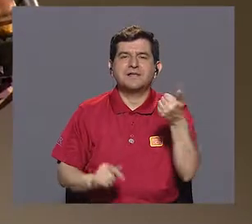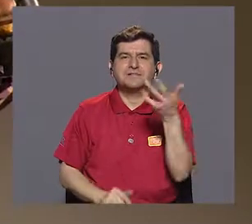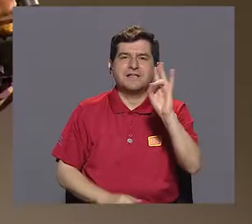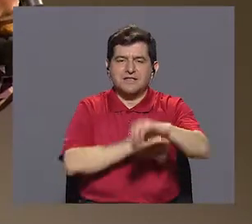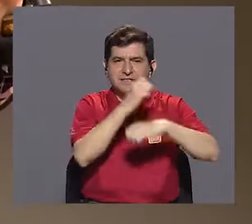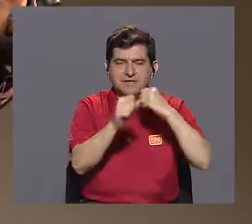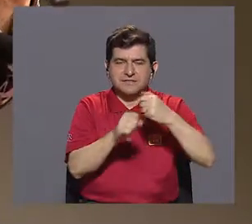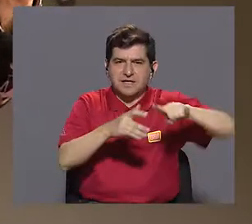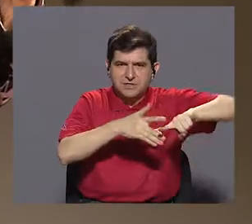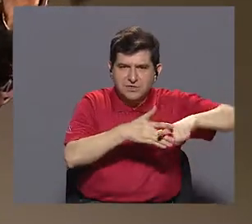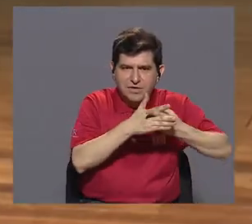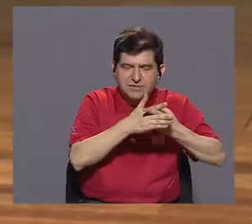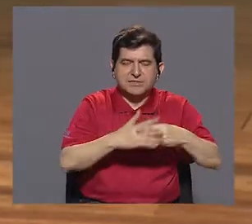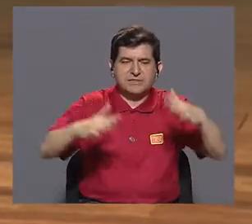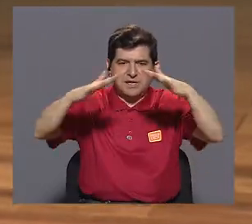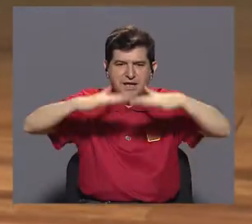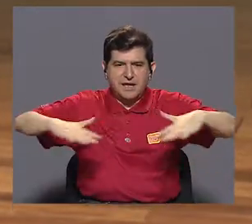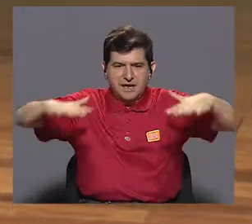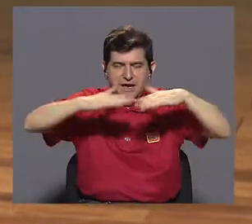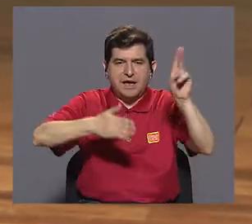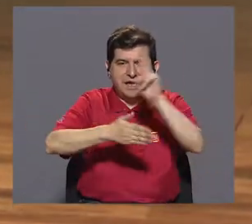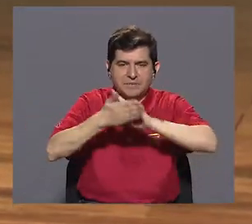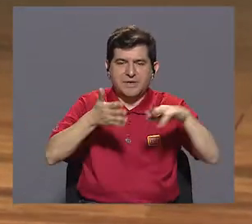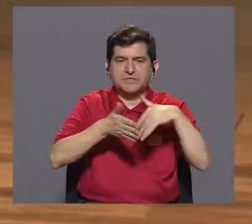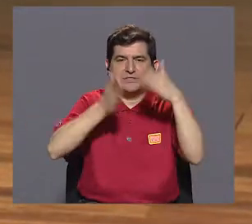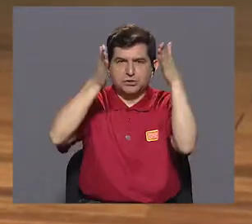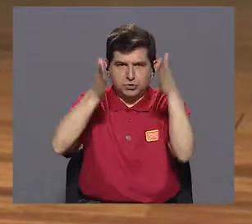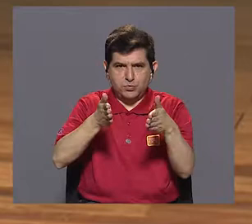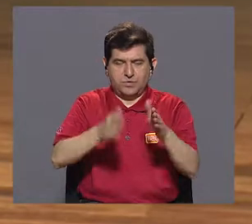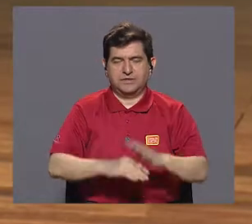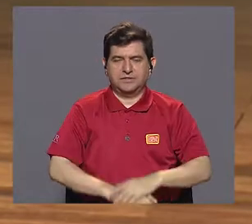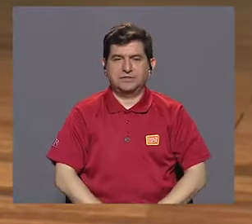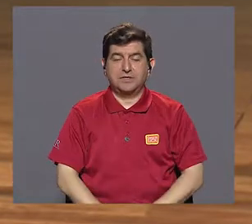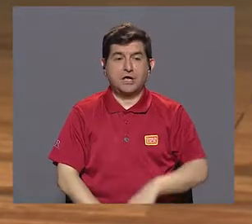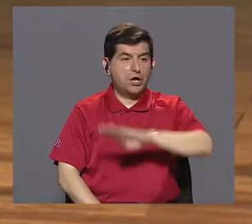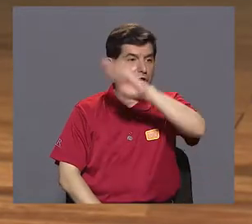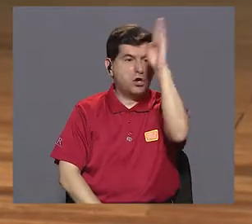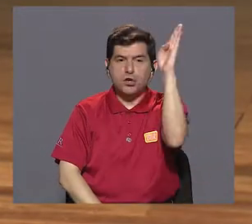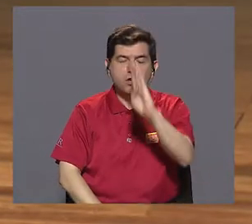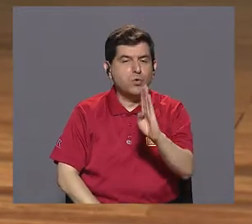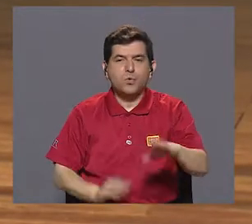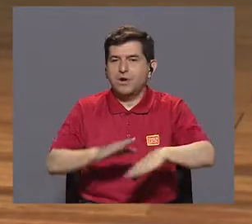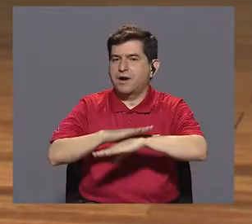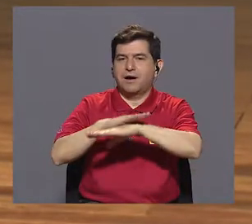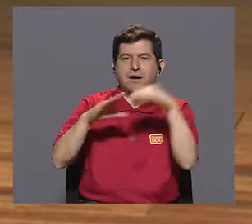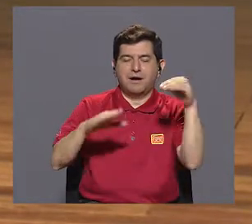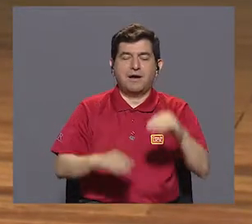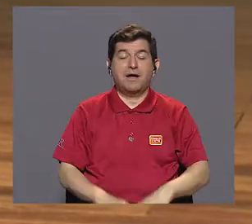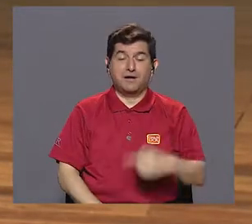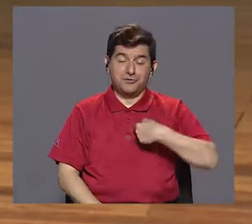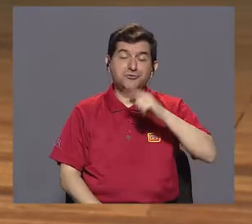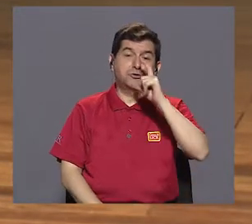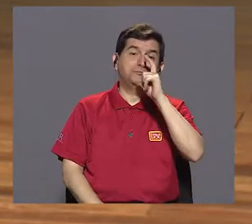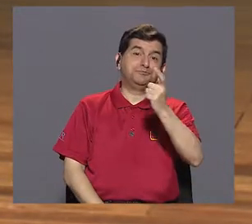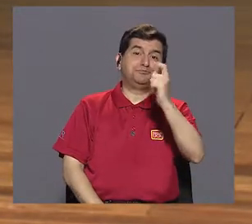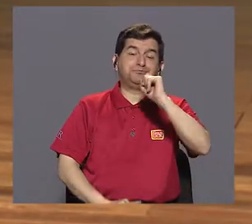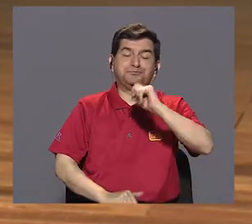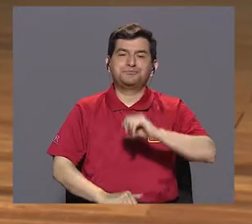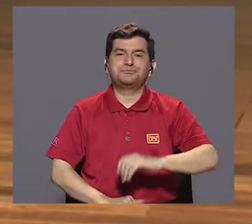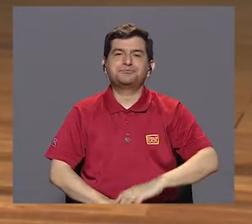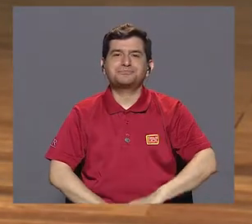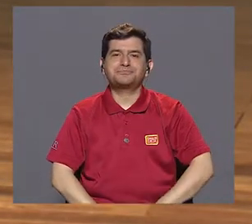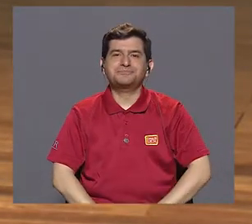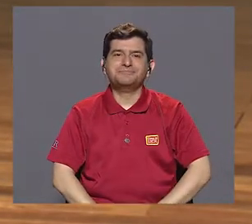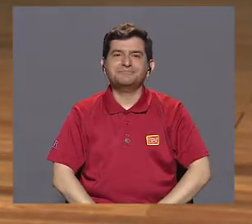Desde los 17 años que ingresé al campus universitario como estudiante, realmente nunca lo abandoné. He tenido esa suerte.